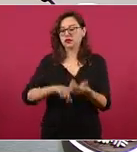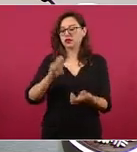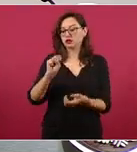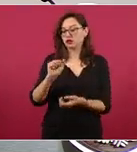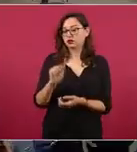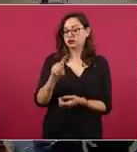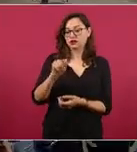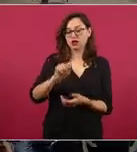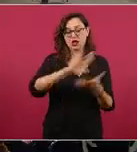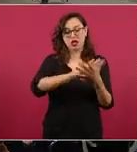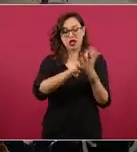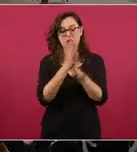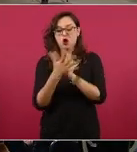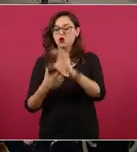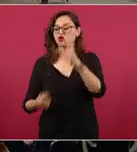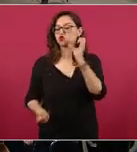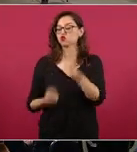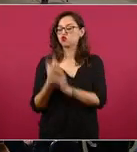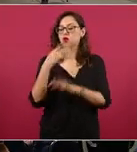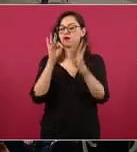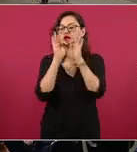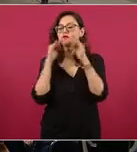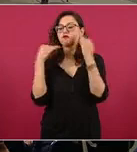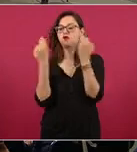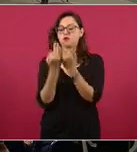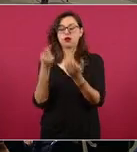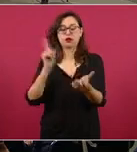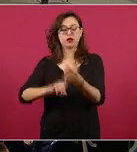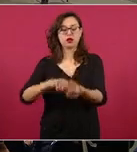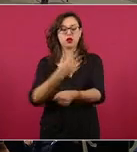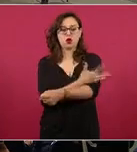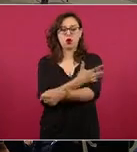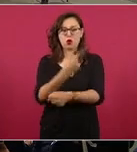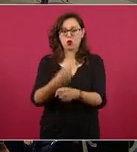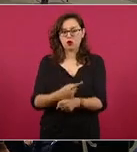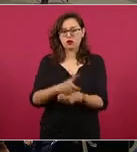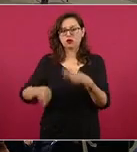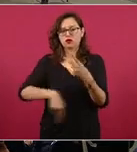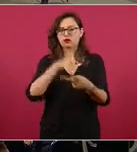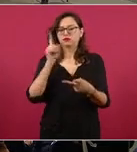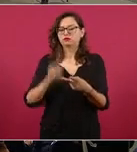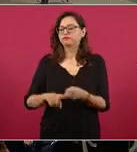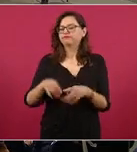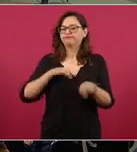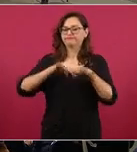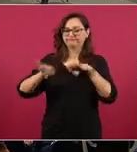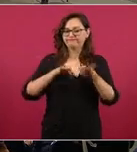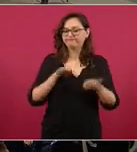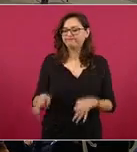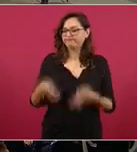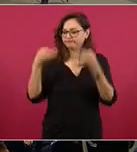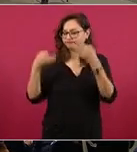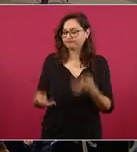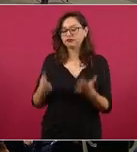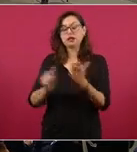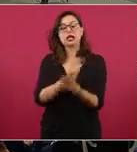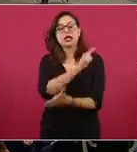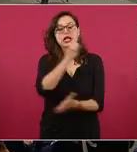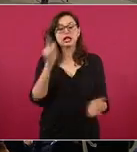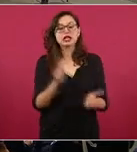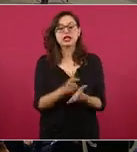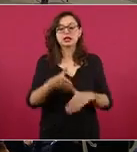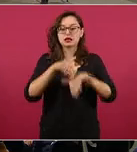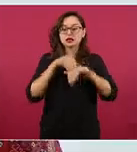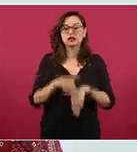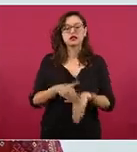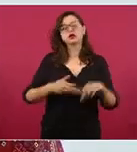SAT, caracterizada por el valor de la honestidad, las capacidades técnicas, el estricto apego a la ley y el piso